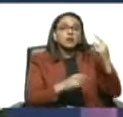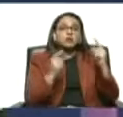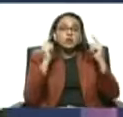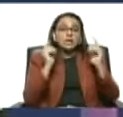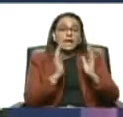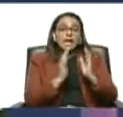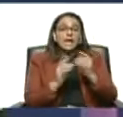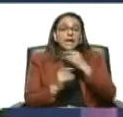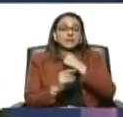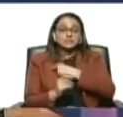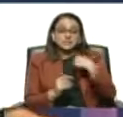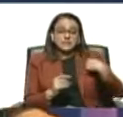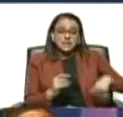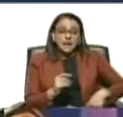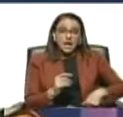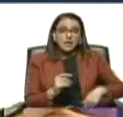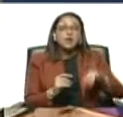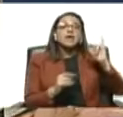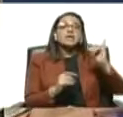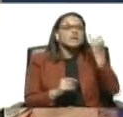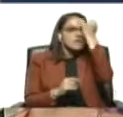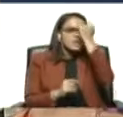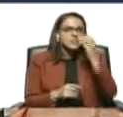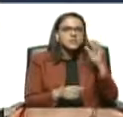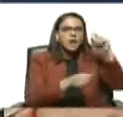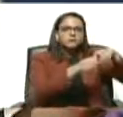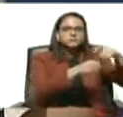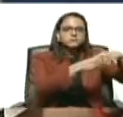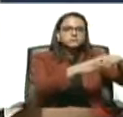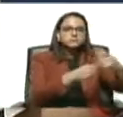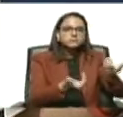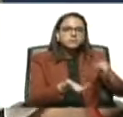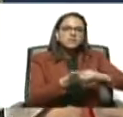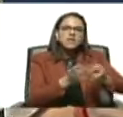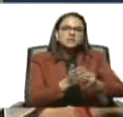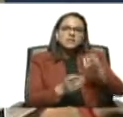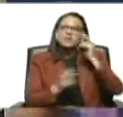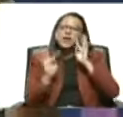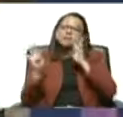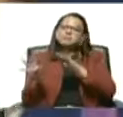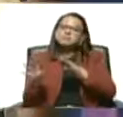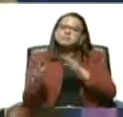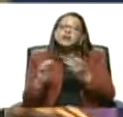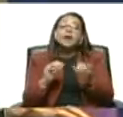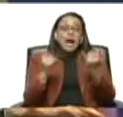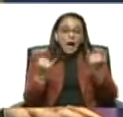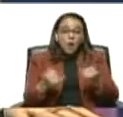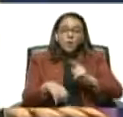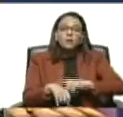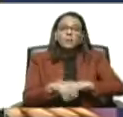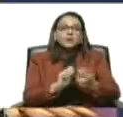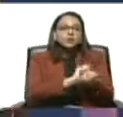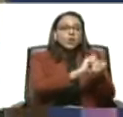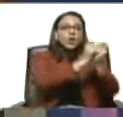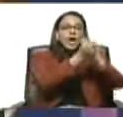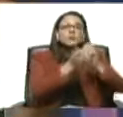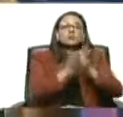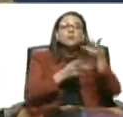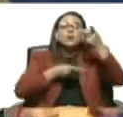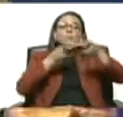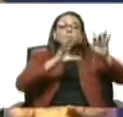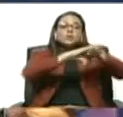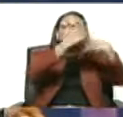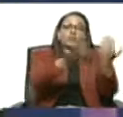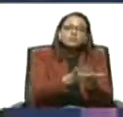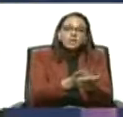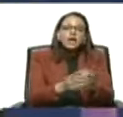Así que este nuevo mundo que se está viendo, y por eso decimos, hay una hora irreversible, que es un cambio en la geopolítica, que es un cambio en